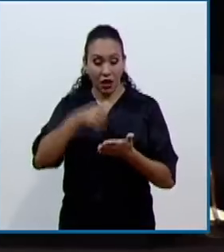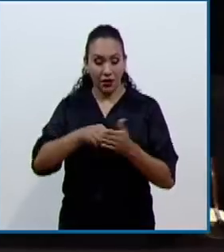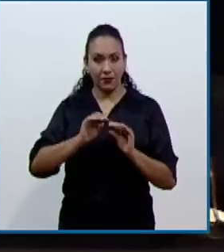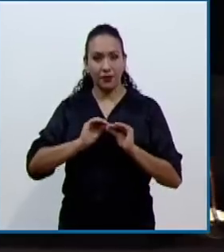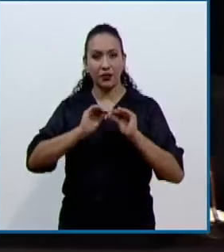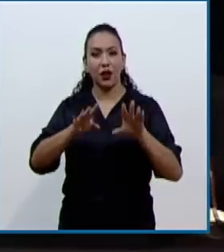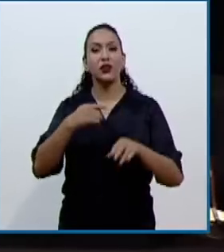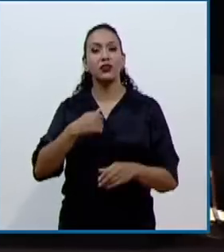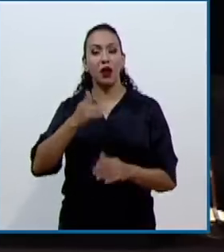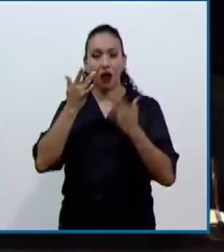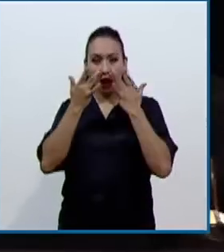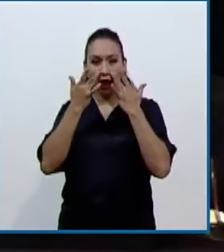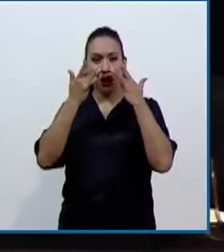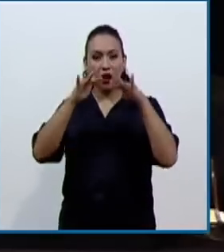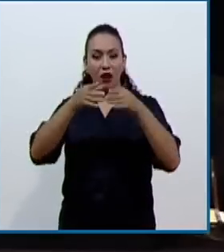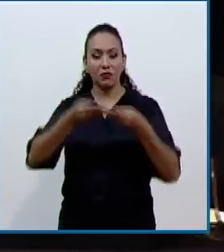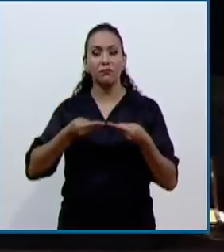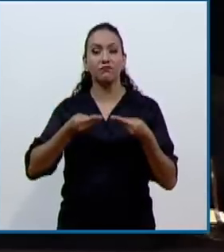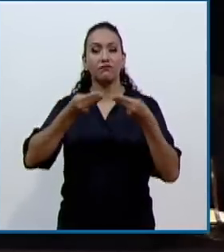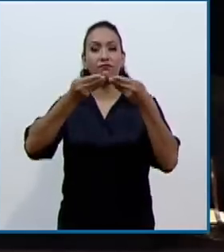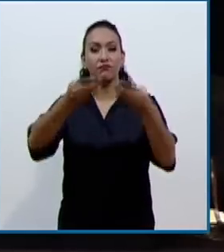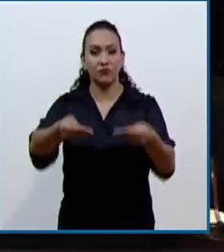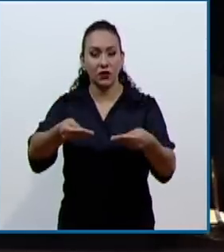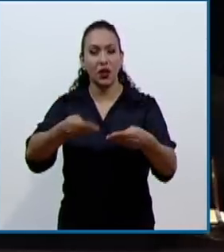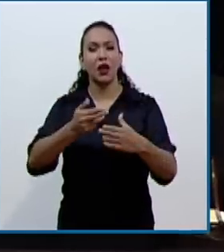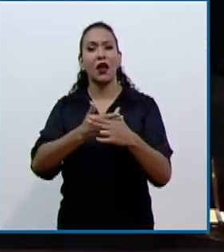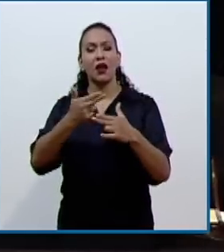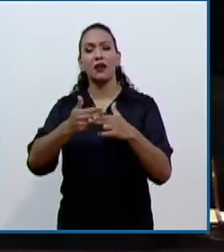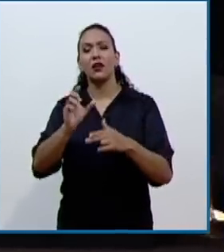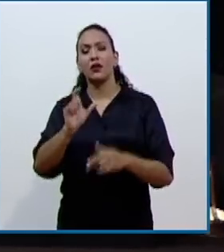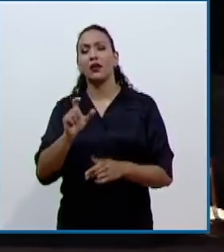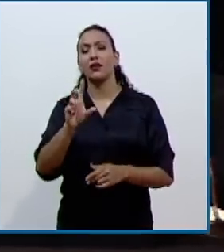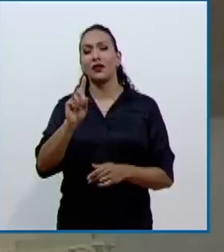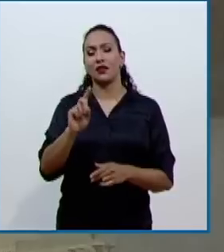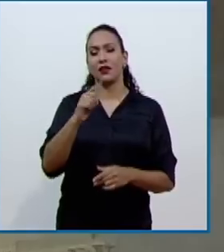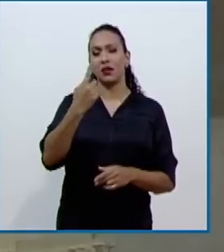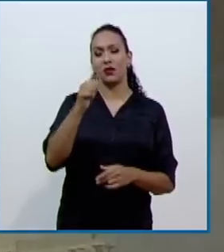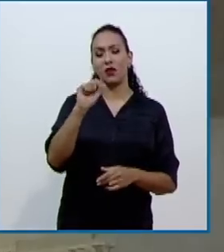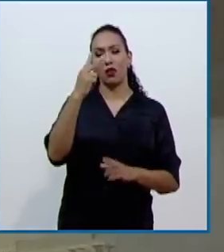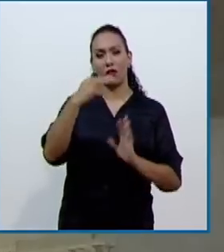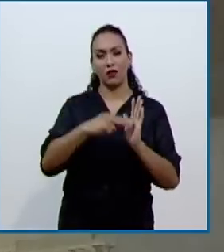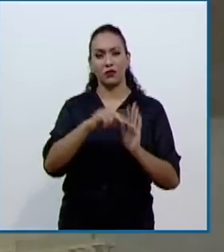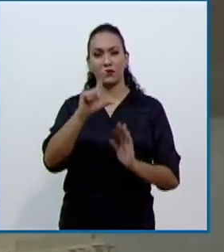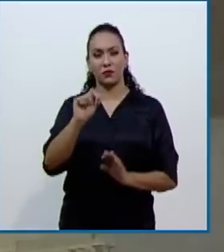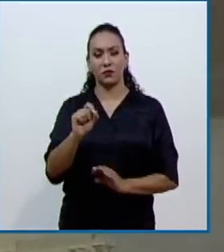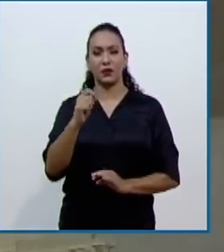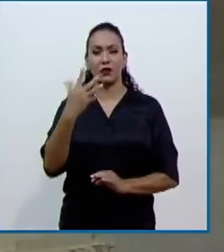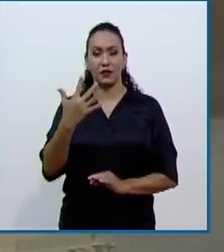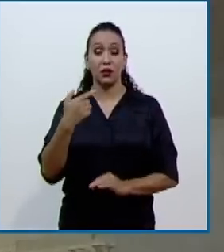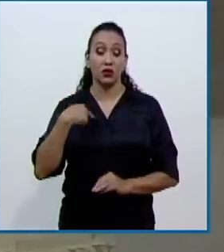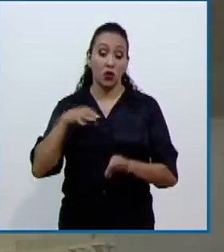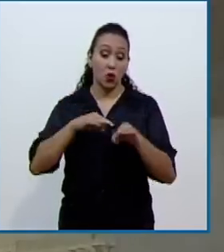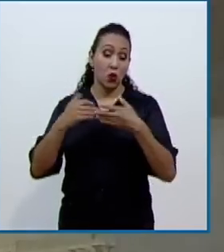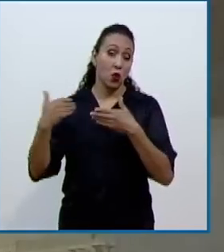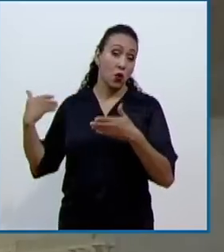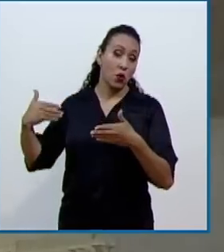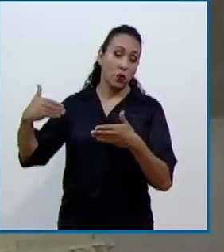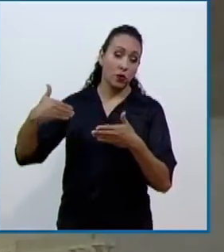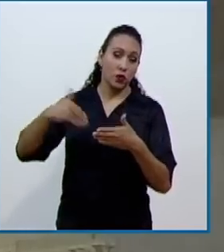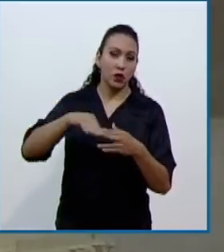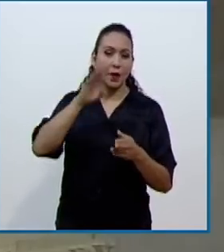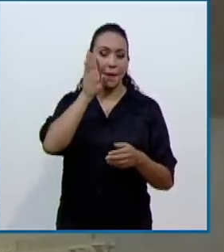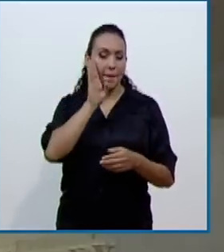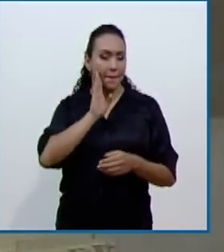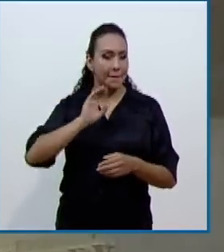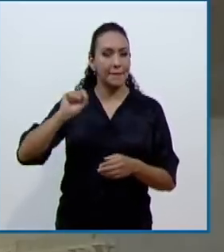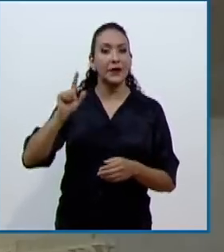mi renuncia anticipada con efectos al 31 de agosto de 2025, al cargo que he venido desempeñando como ministra